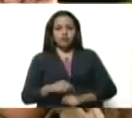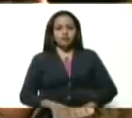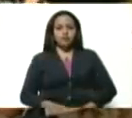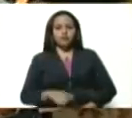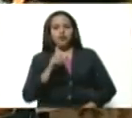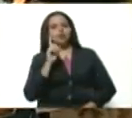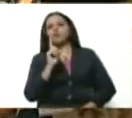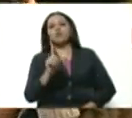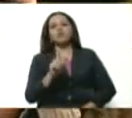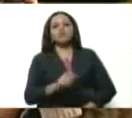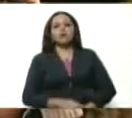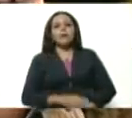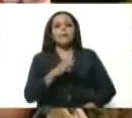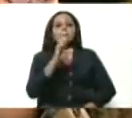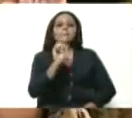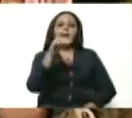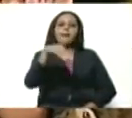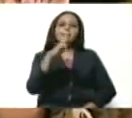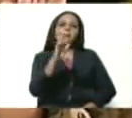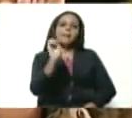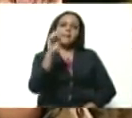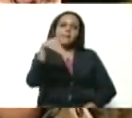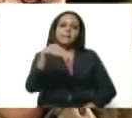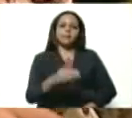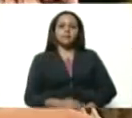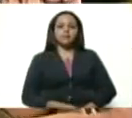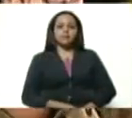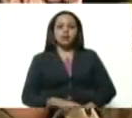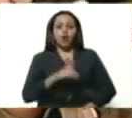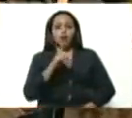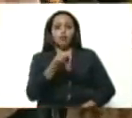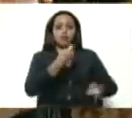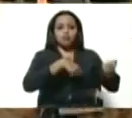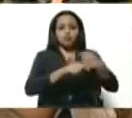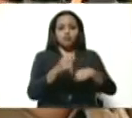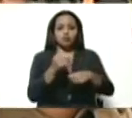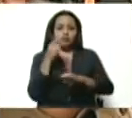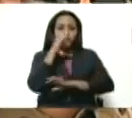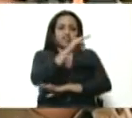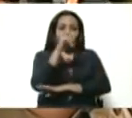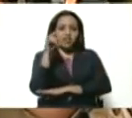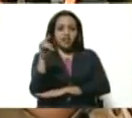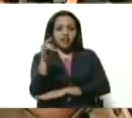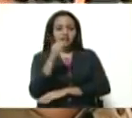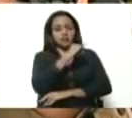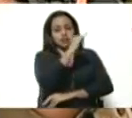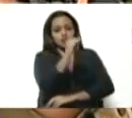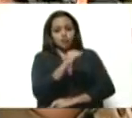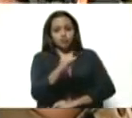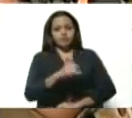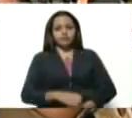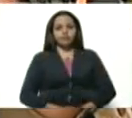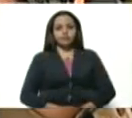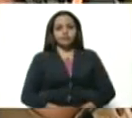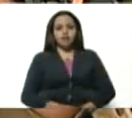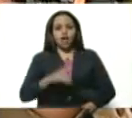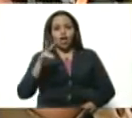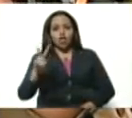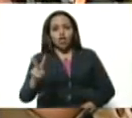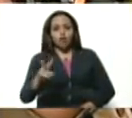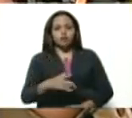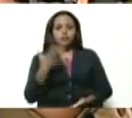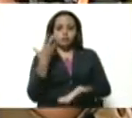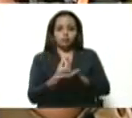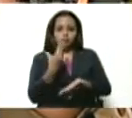caso del municipio pampán donde también tenemos casos comerciantes que viajan frecuentemente al estado zulia dos casos del estado monagas